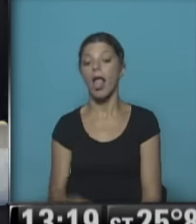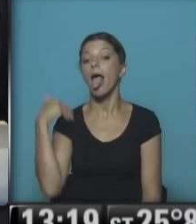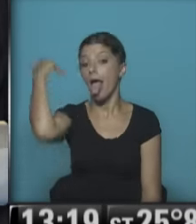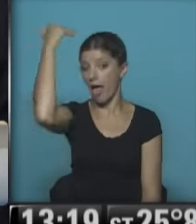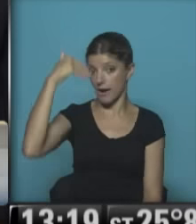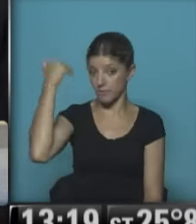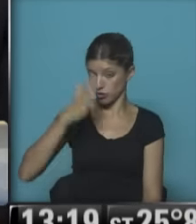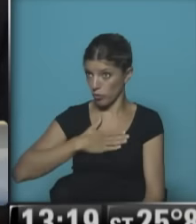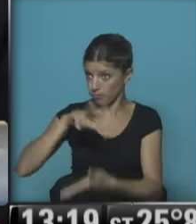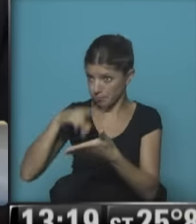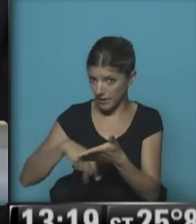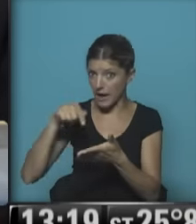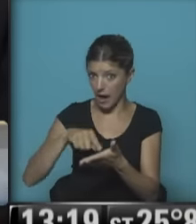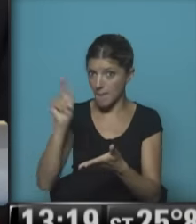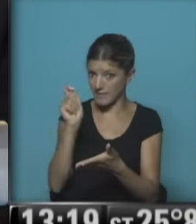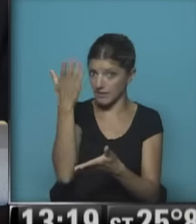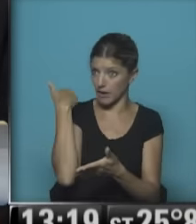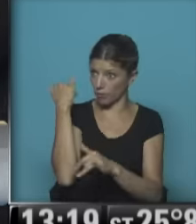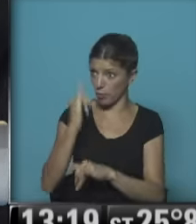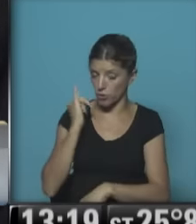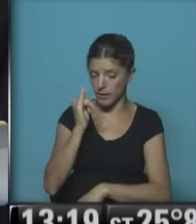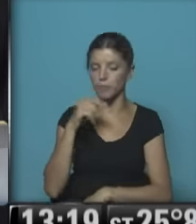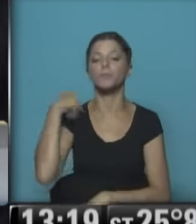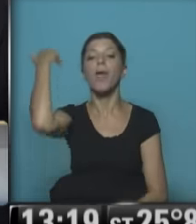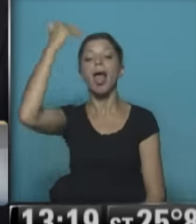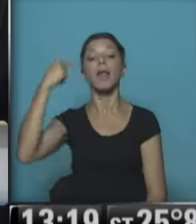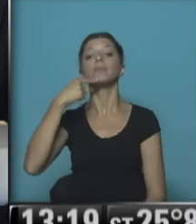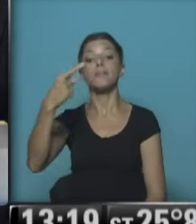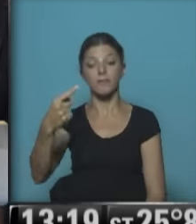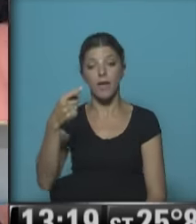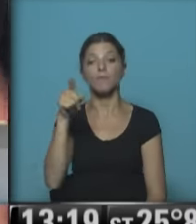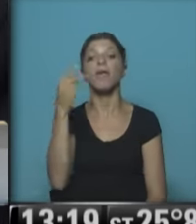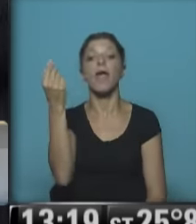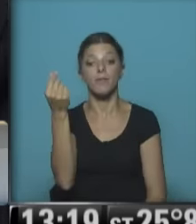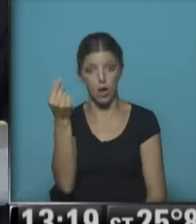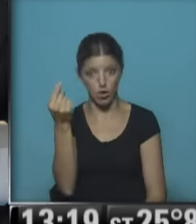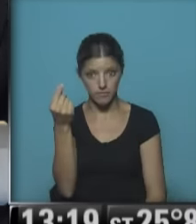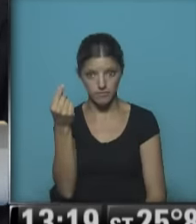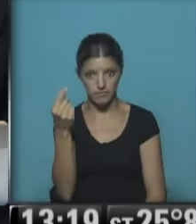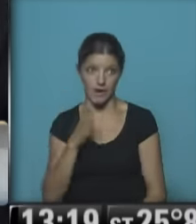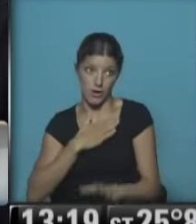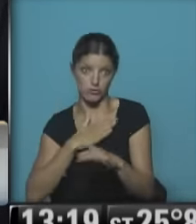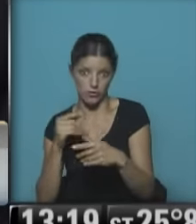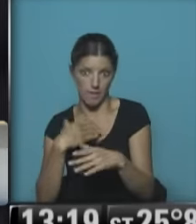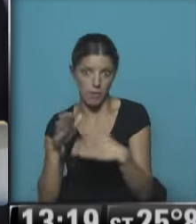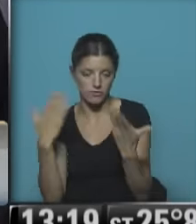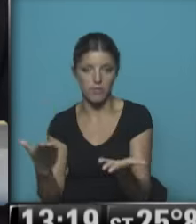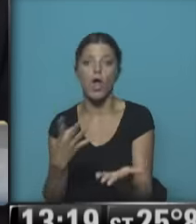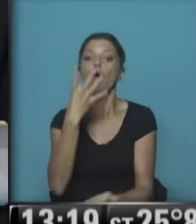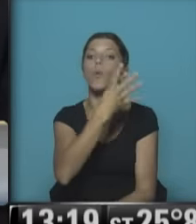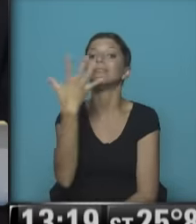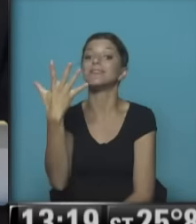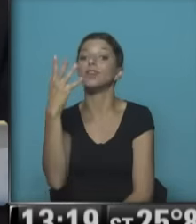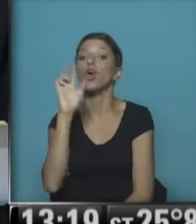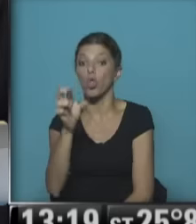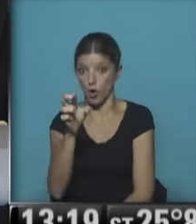haber leído, y lo hemos comentado acá hace unos meses, decían que para ellos el precio conveniente para ellos era de $45